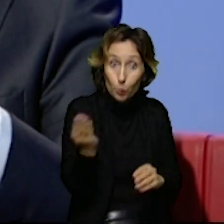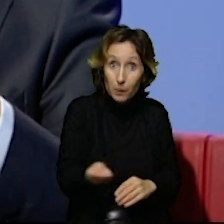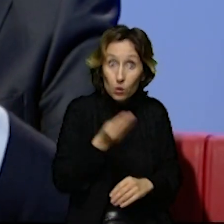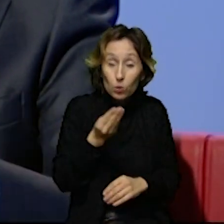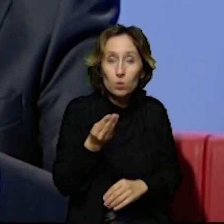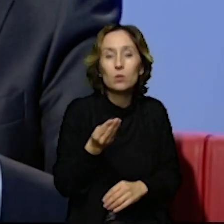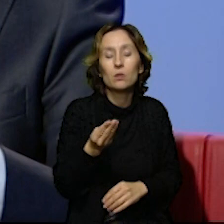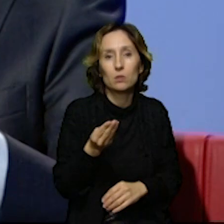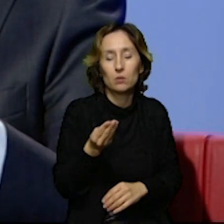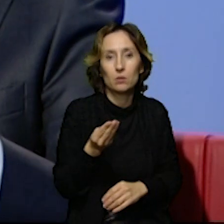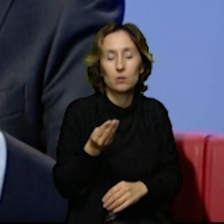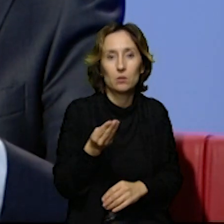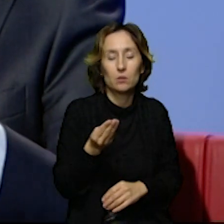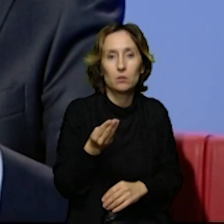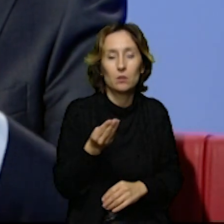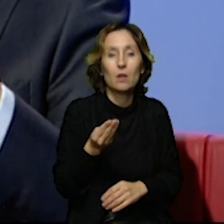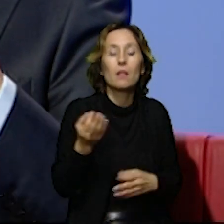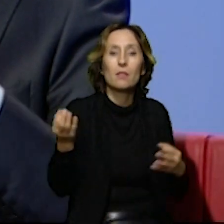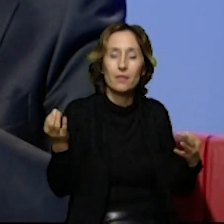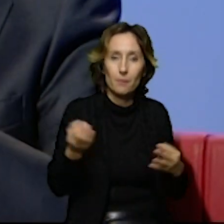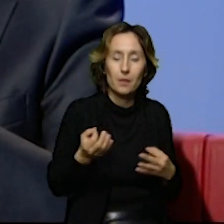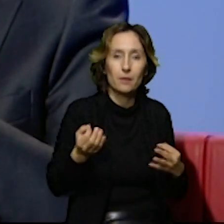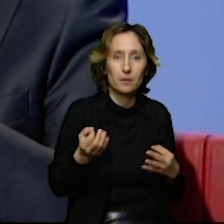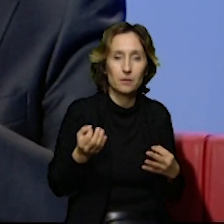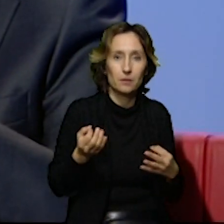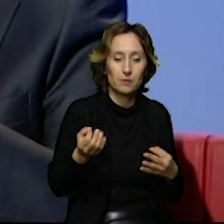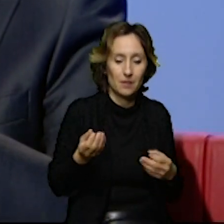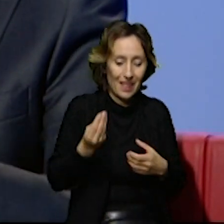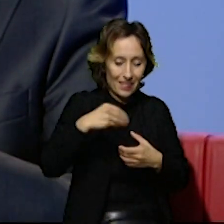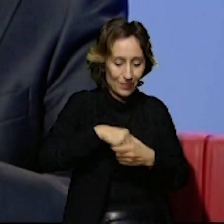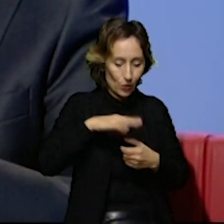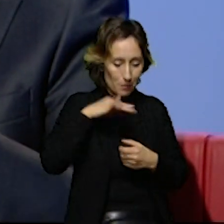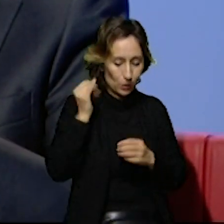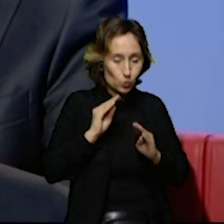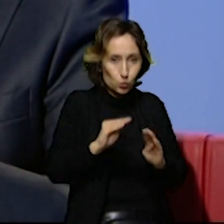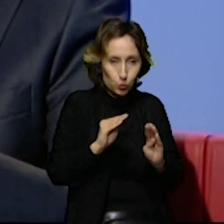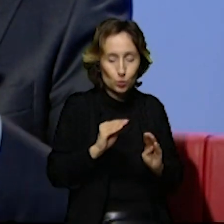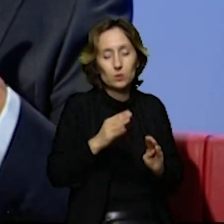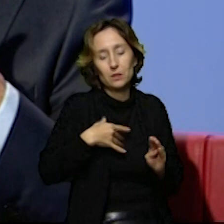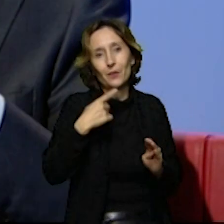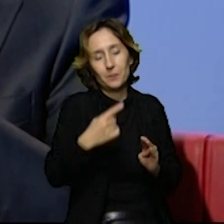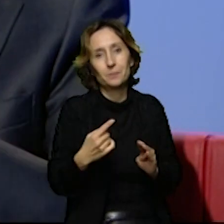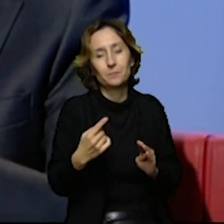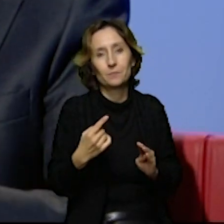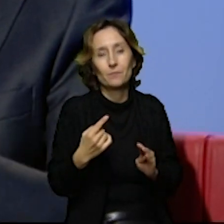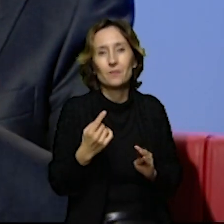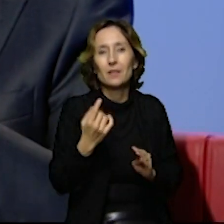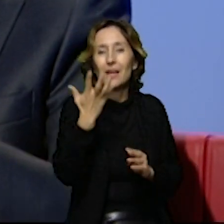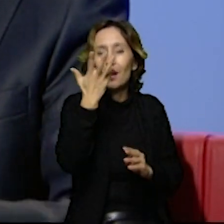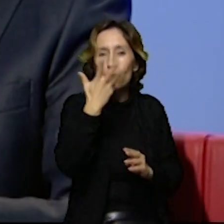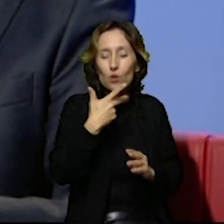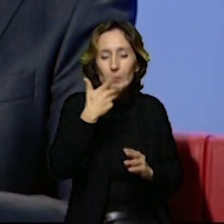hacer acopio del talento que tienen dentro, es decir, del talento, del conocimiento y